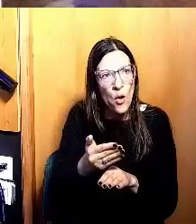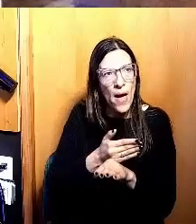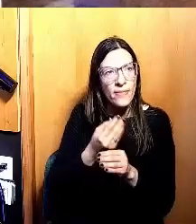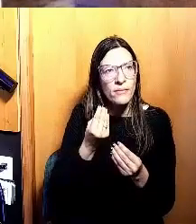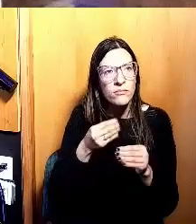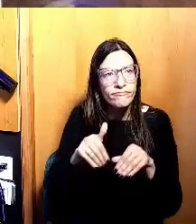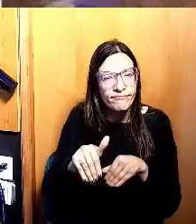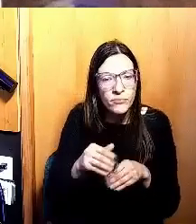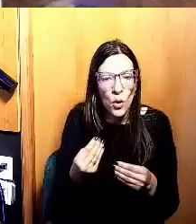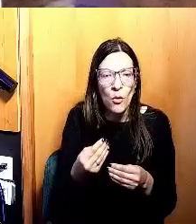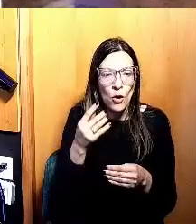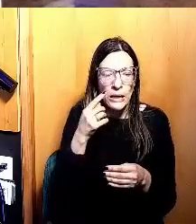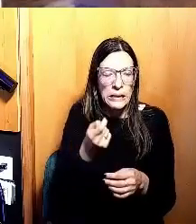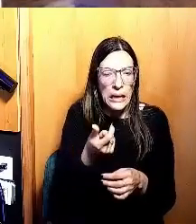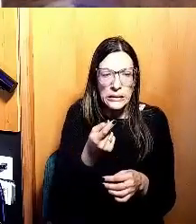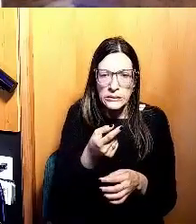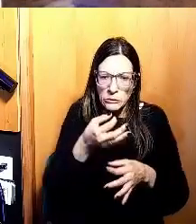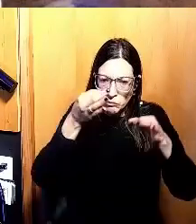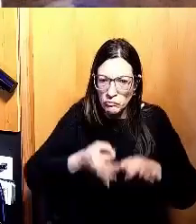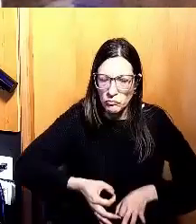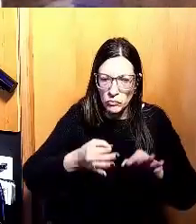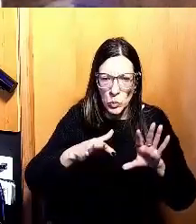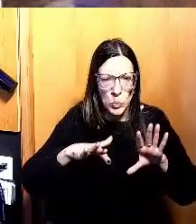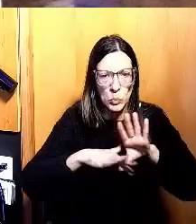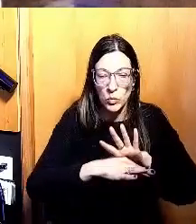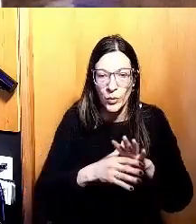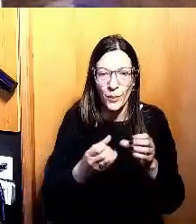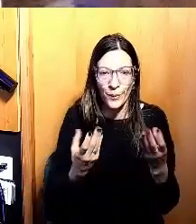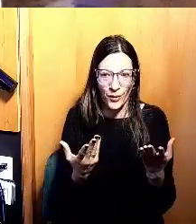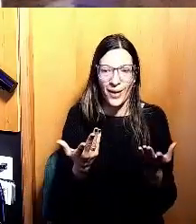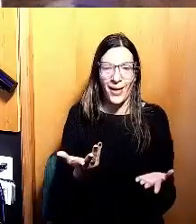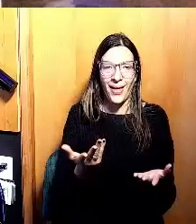incertidumbre muy baja, ¿no?, por debajo del 10% en algunos casos.